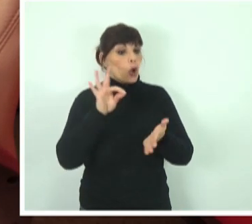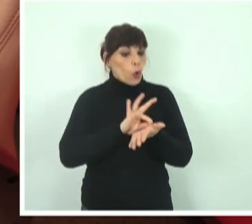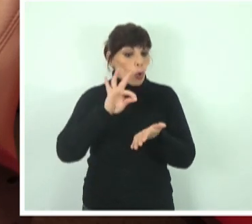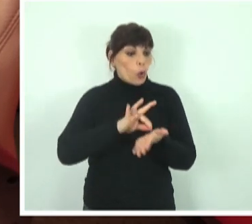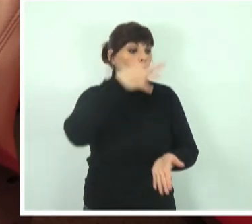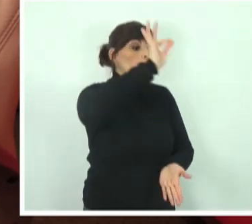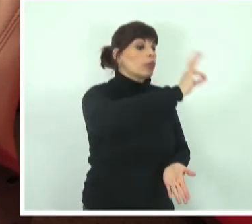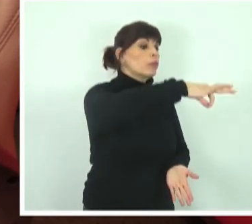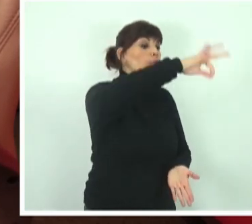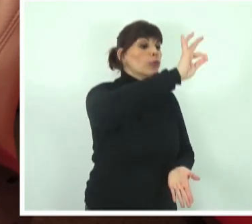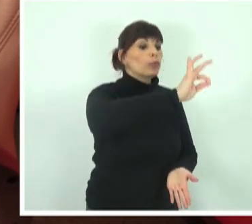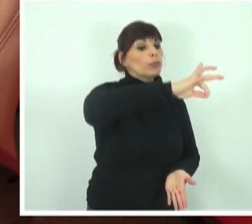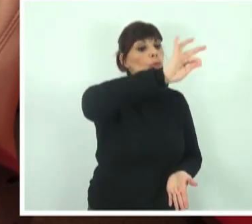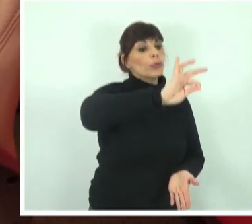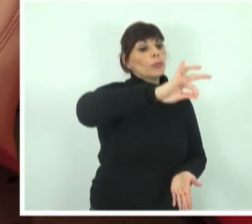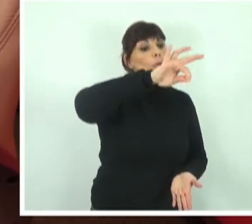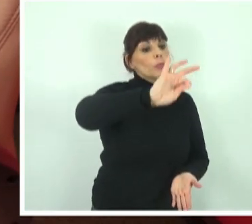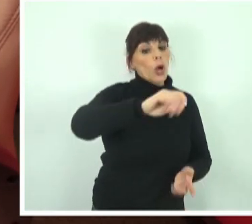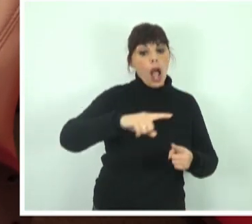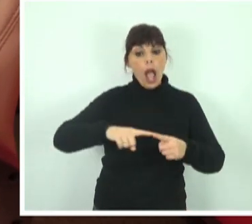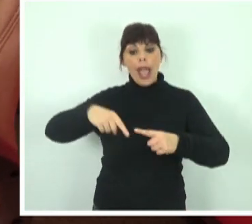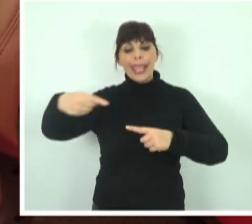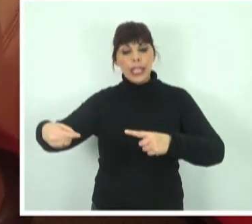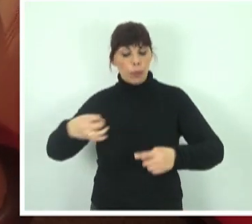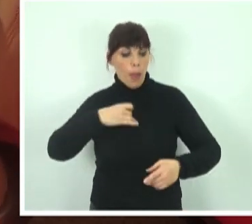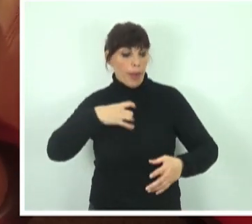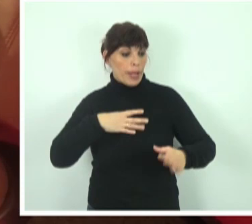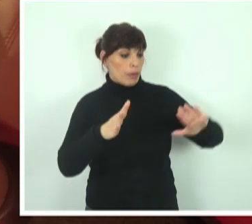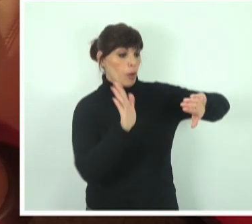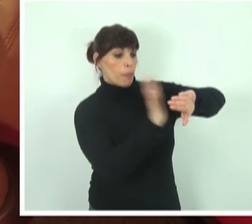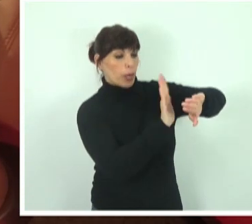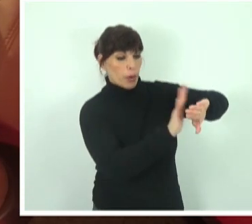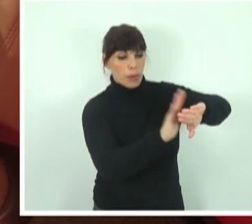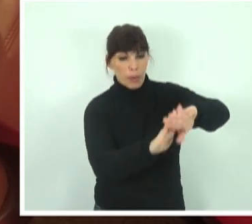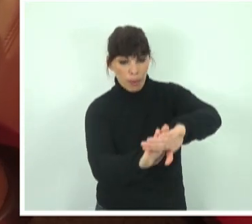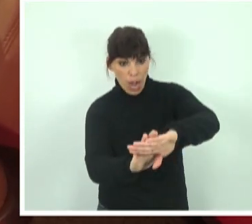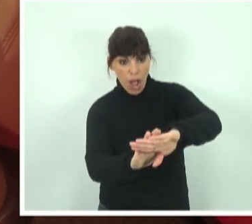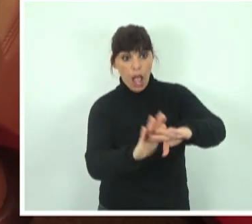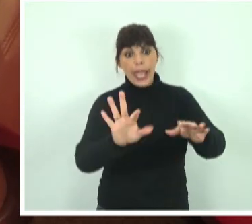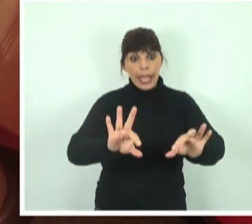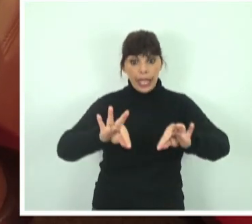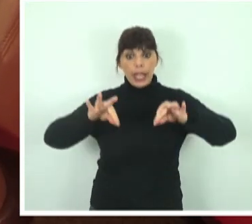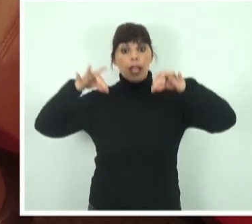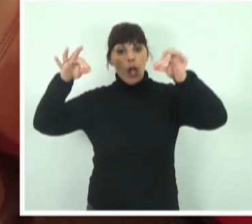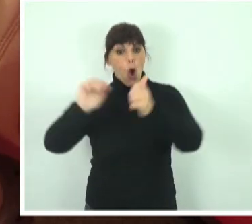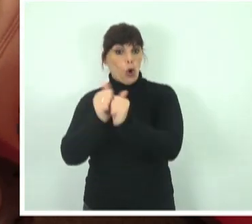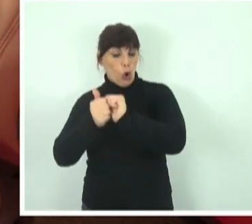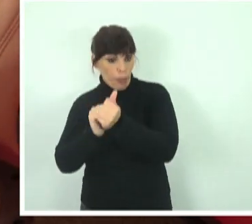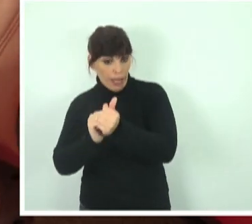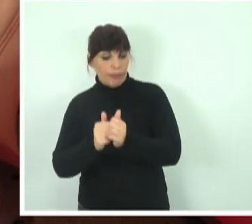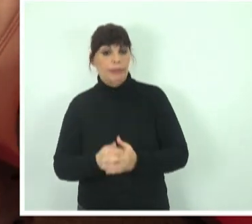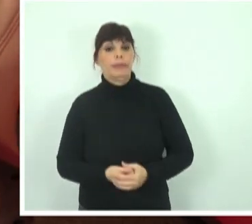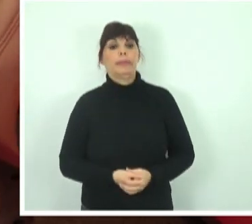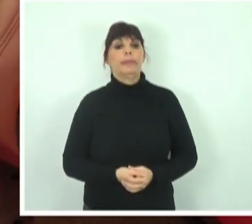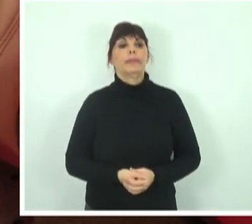podía duplicar muchas veces. Esa palabra piedras vivas, esa palabra viva es interesante en griego,